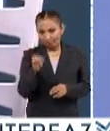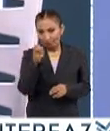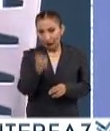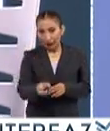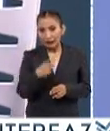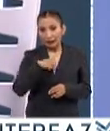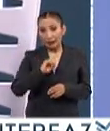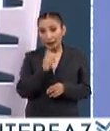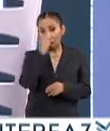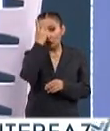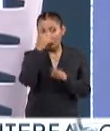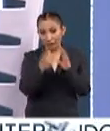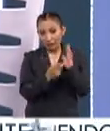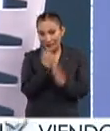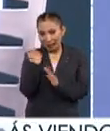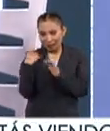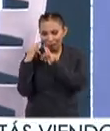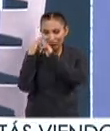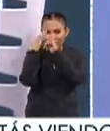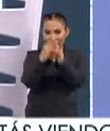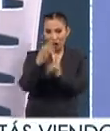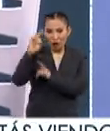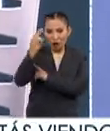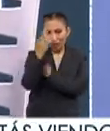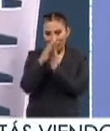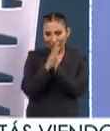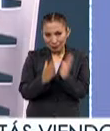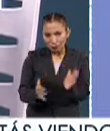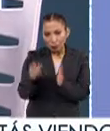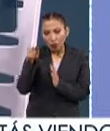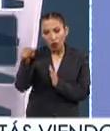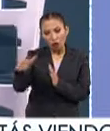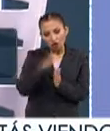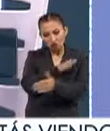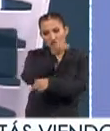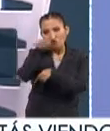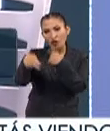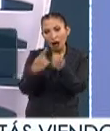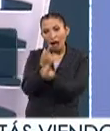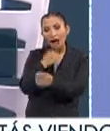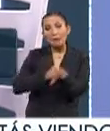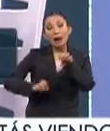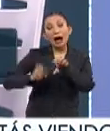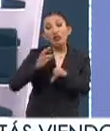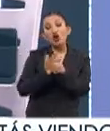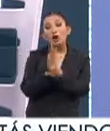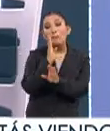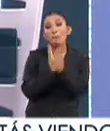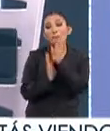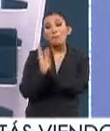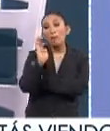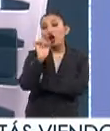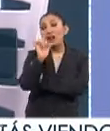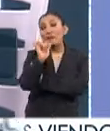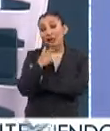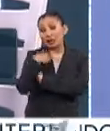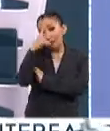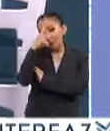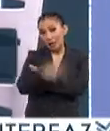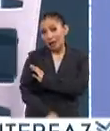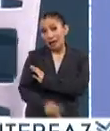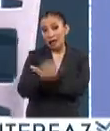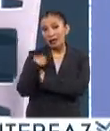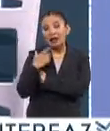en la 31ª edición de esta Feria Universitaria del Libro estuvo presente el embajador de Bolivia en México, que se llama José